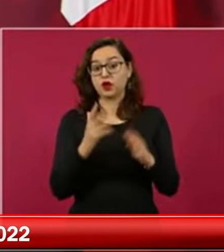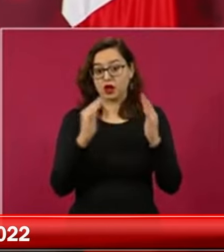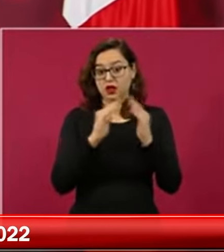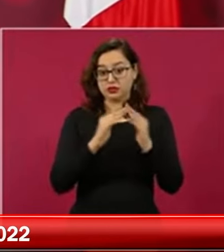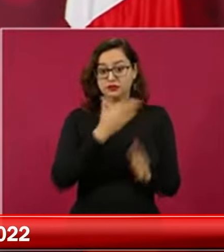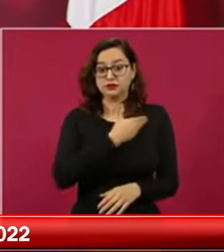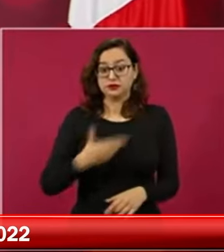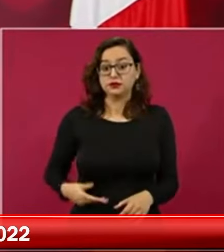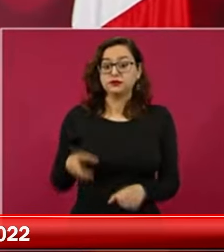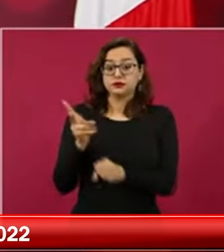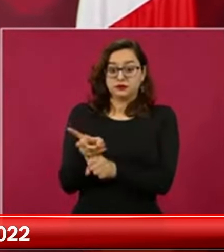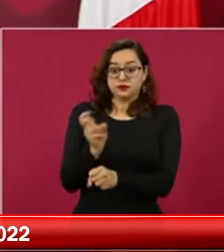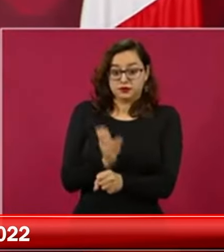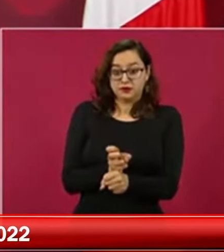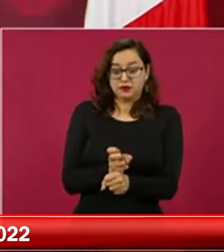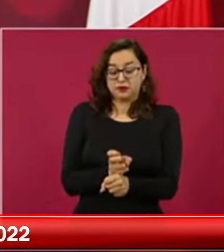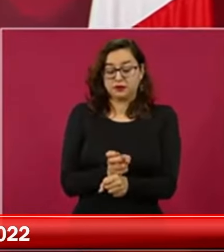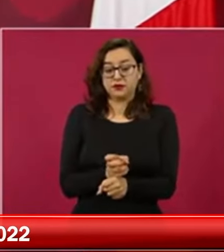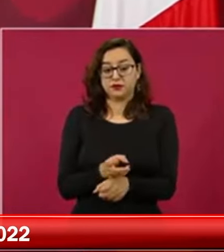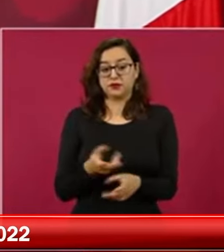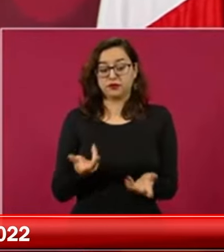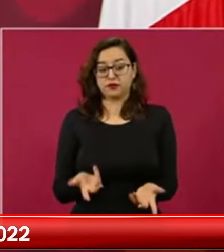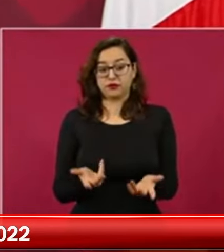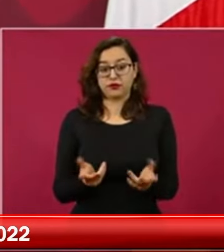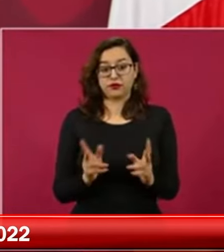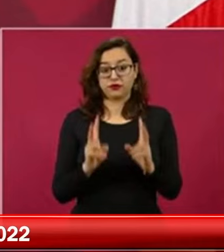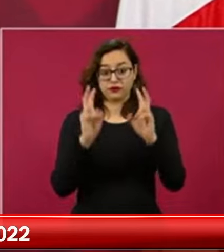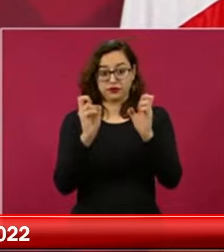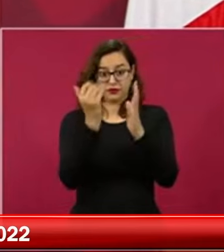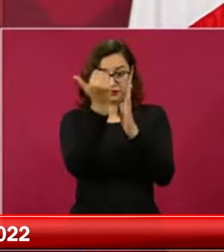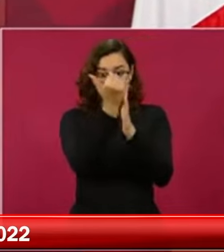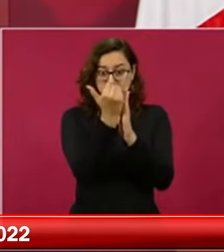y en la agenda iba